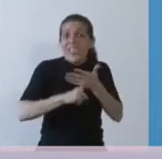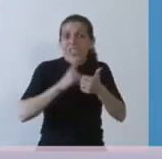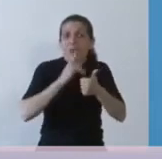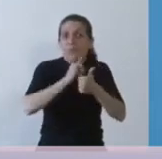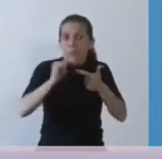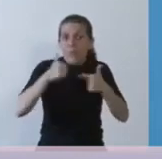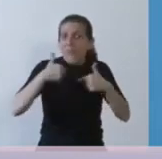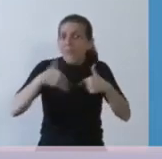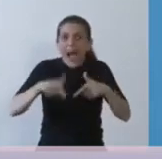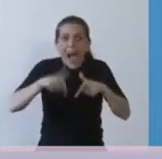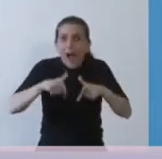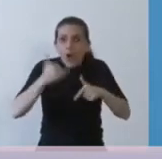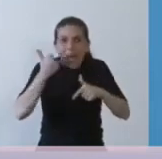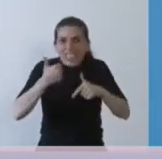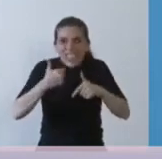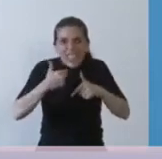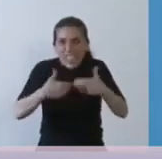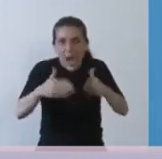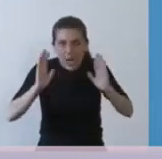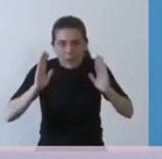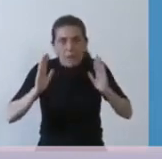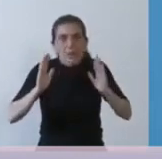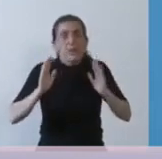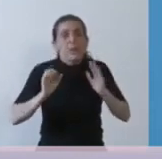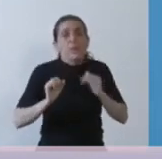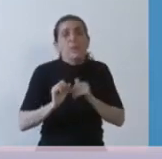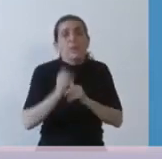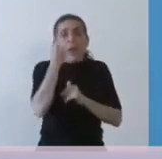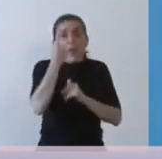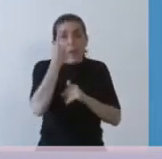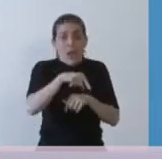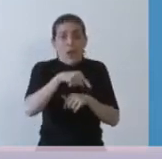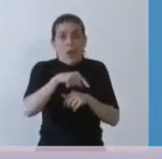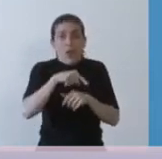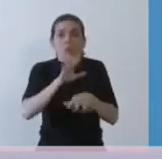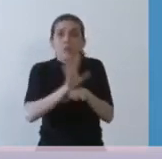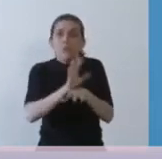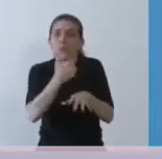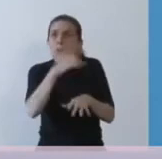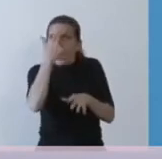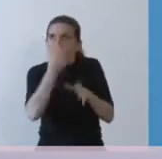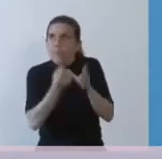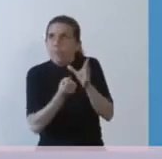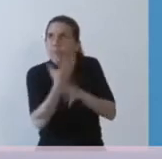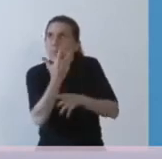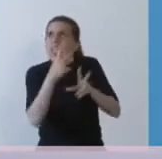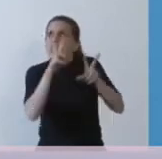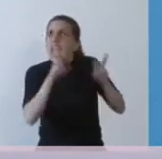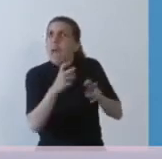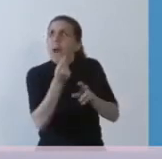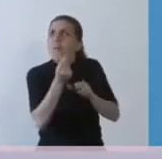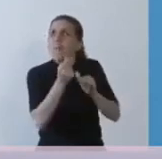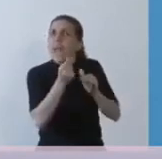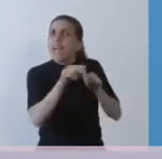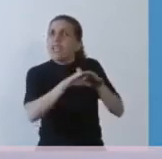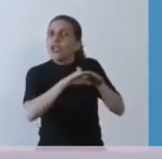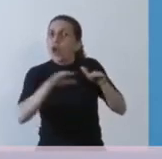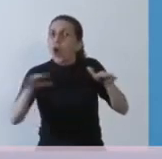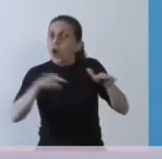inmediato por una vamos a generar un sistema de precios que este